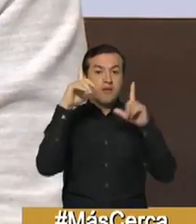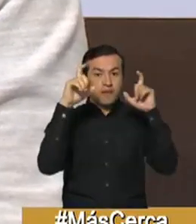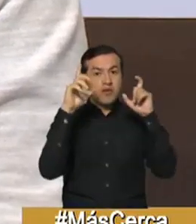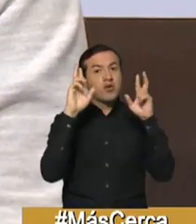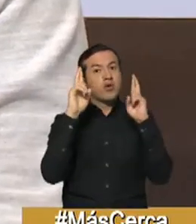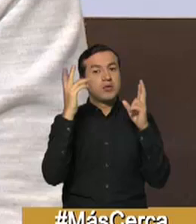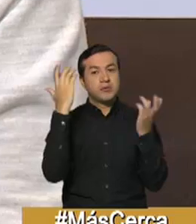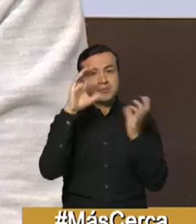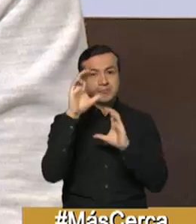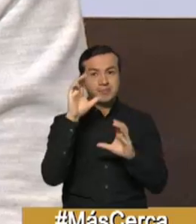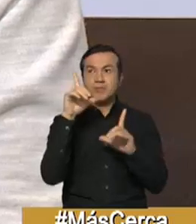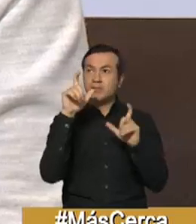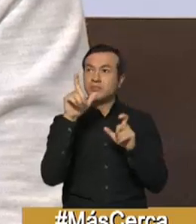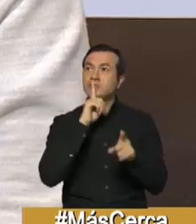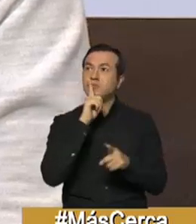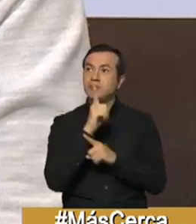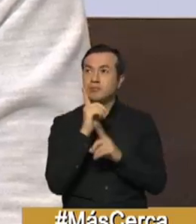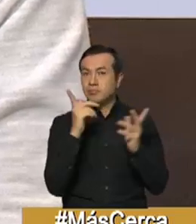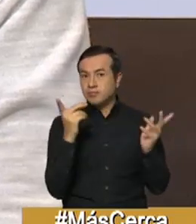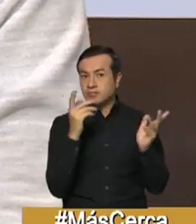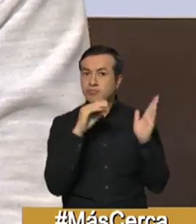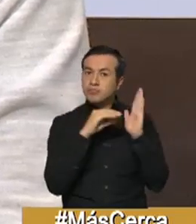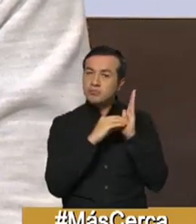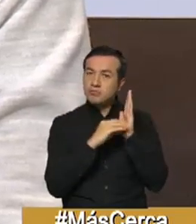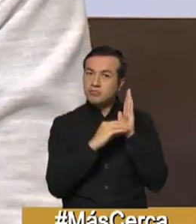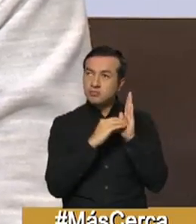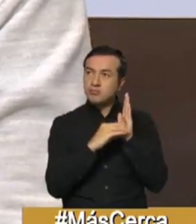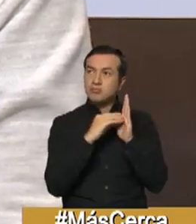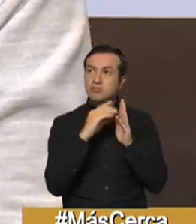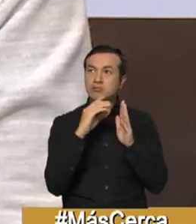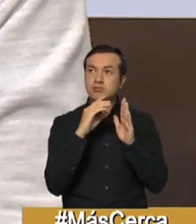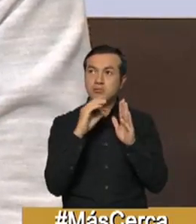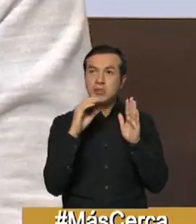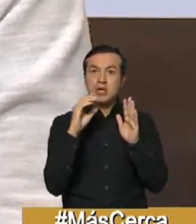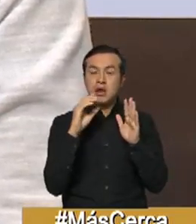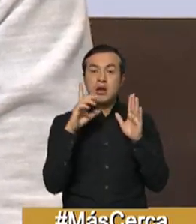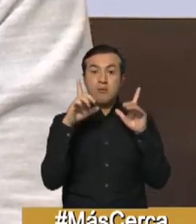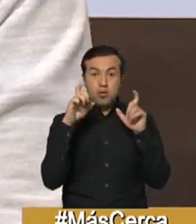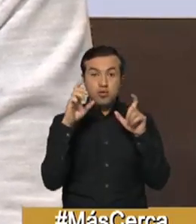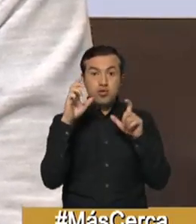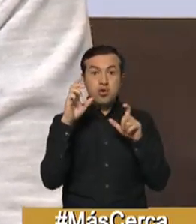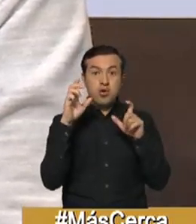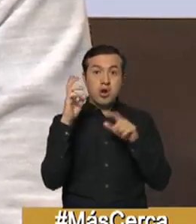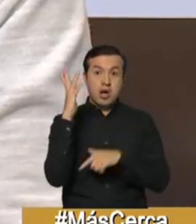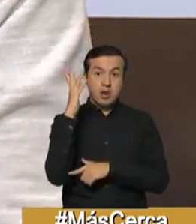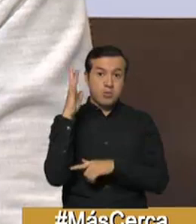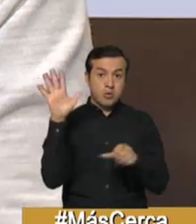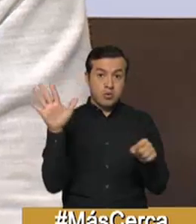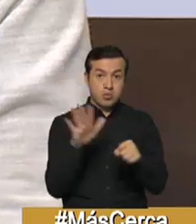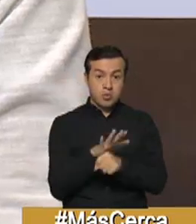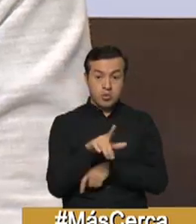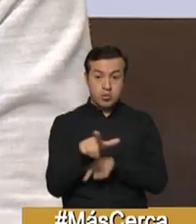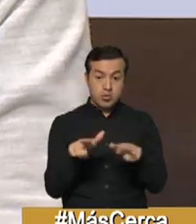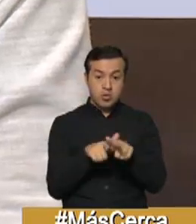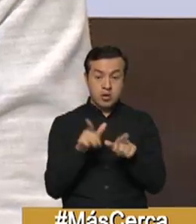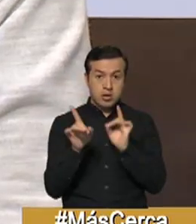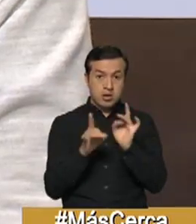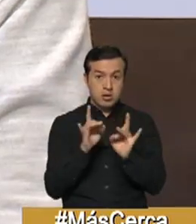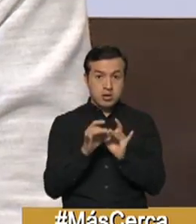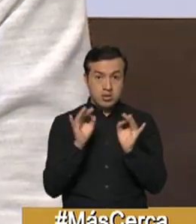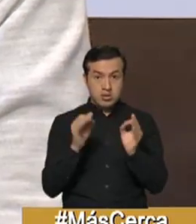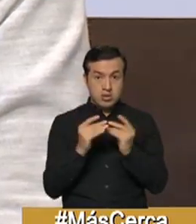ojalá fotos con el árbol completo, con una ubicación lo más exacta